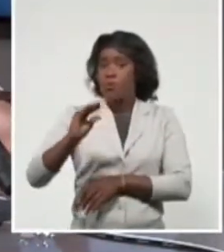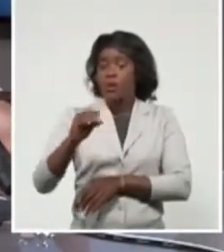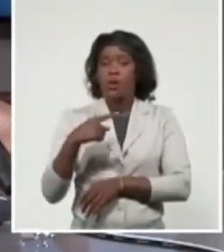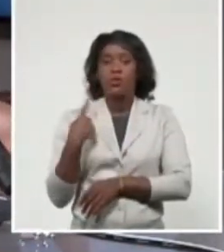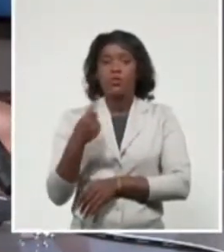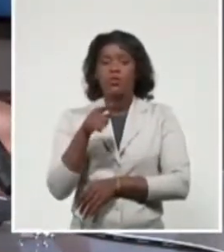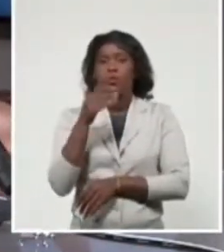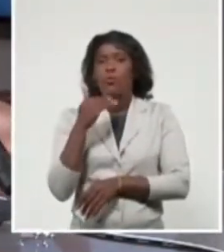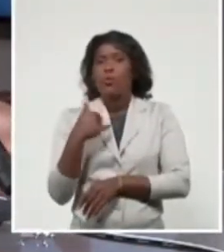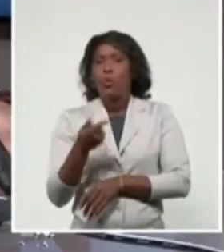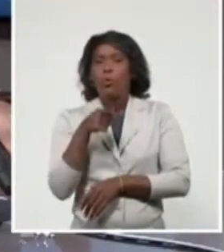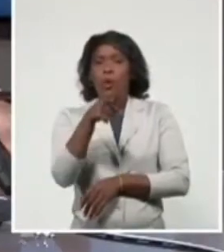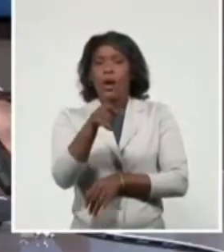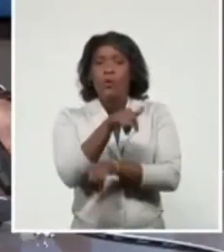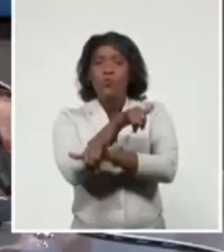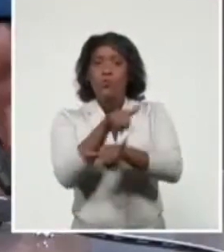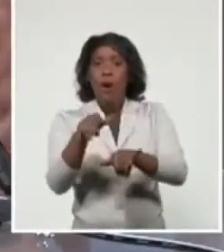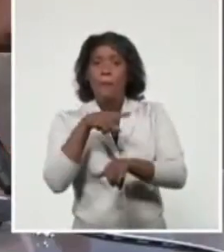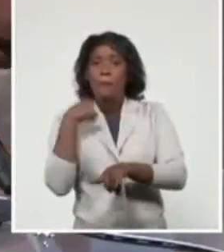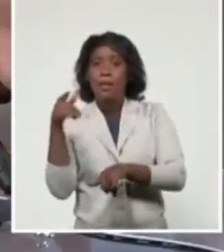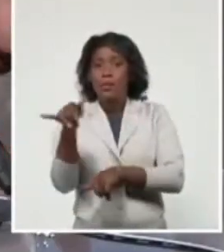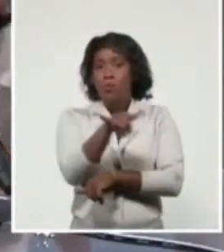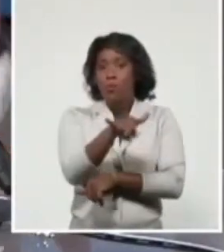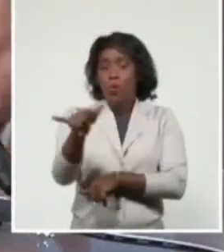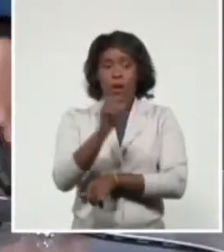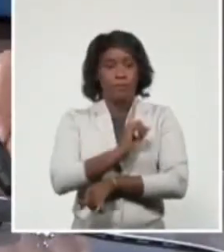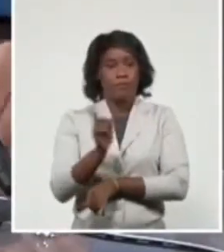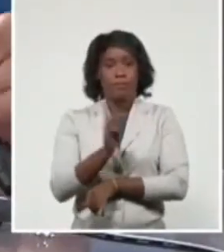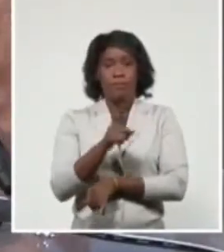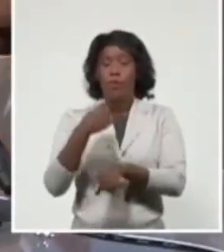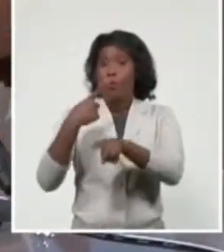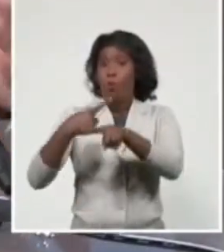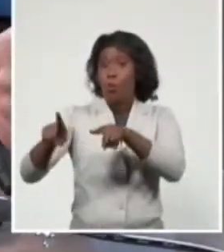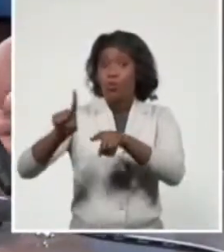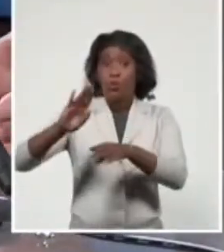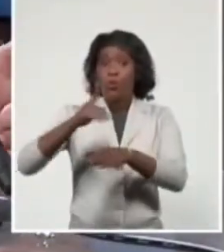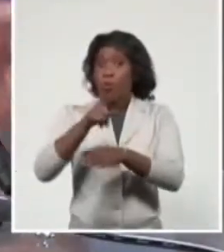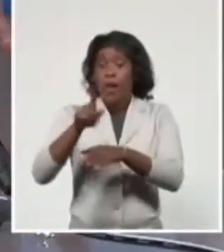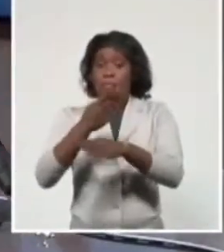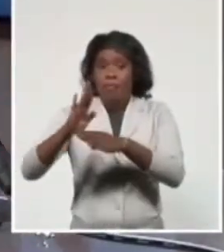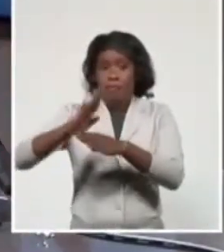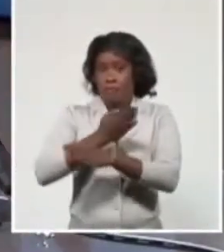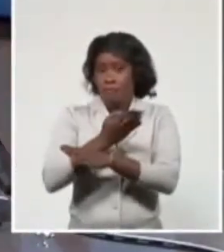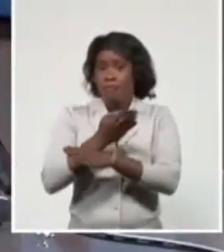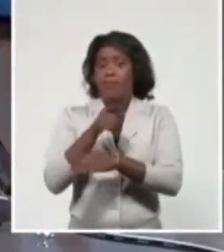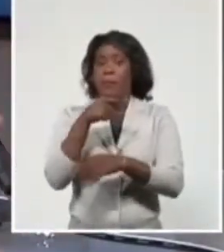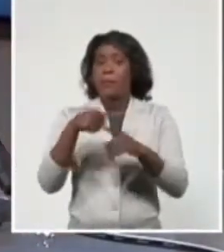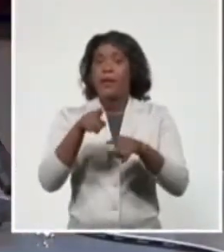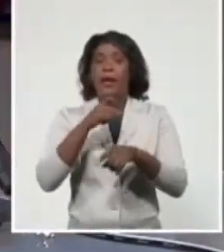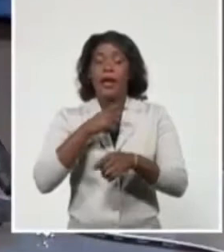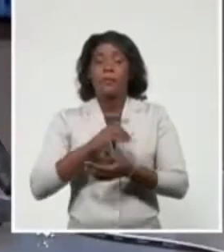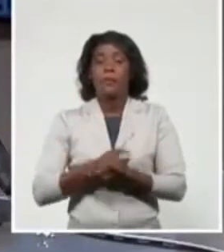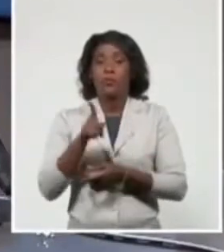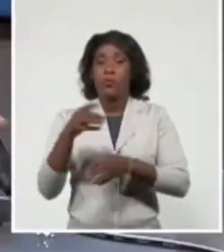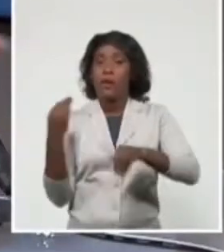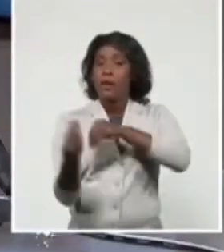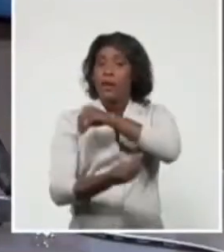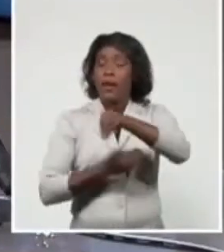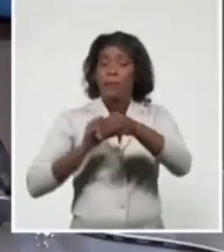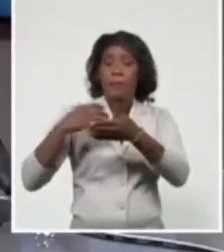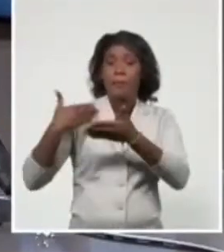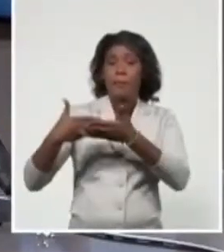del ingreso provocado por el CUC. Si usted cambia de puesto de trabajo o de empresa, pierde ese